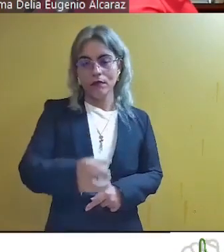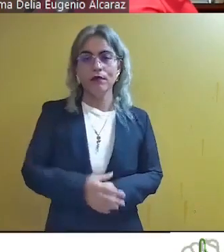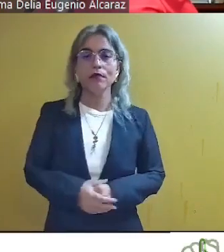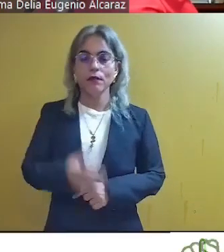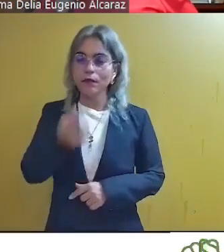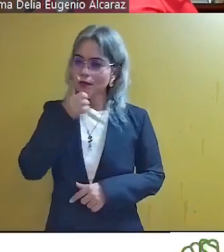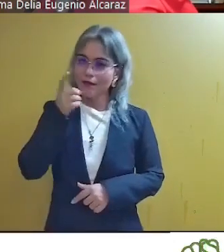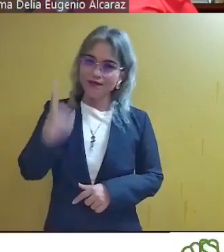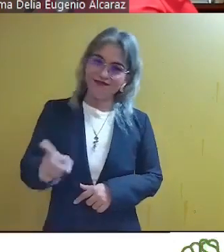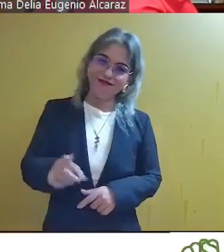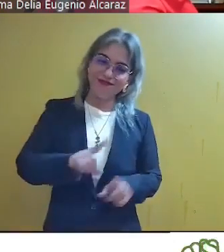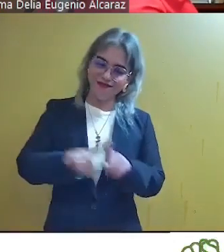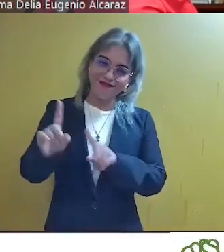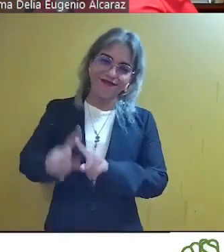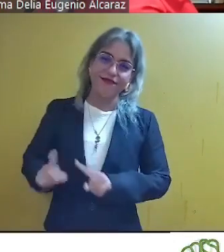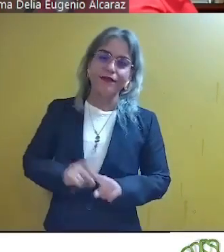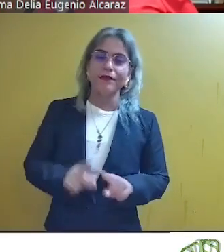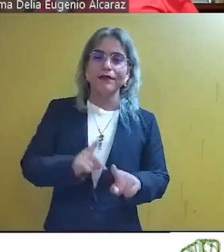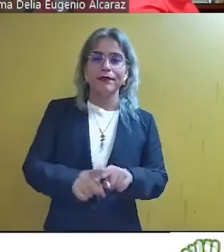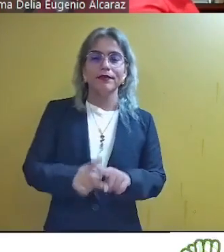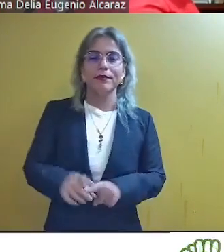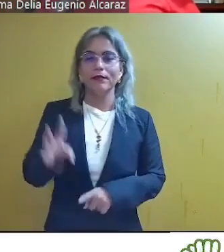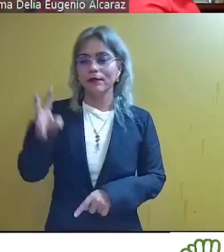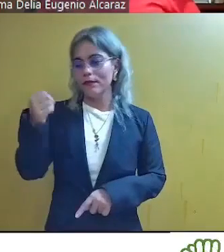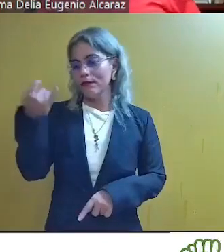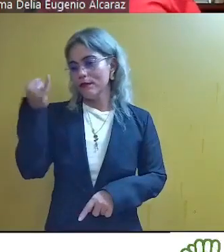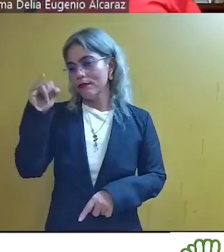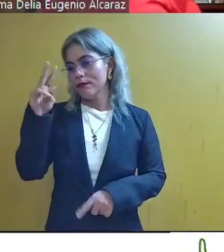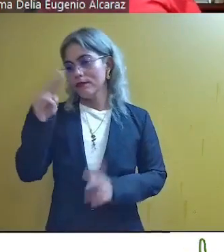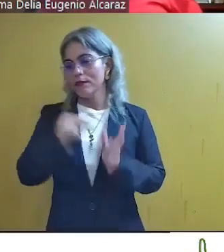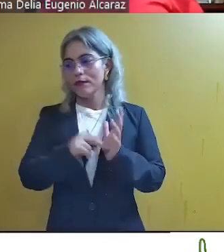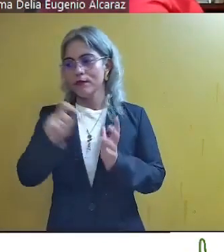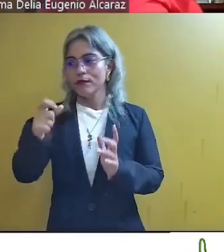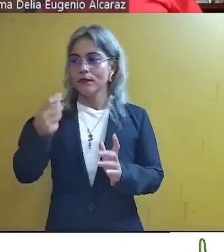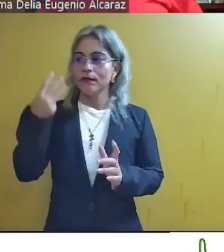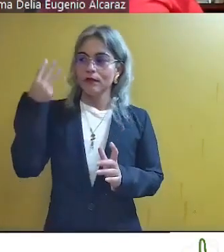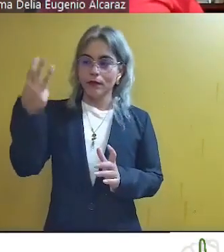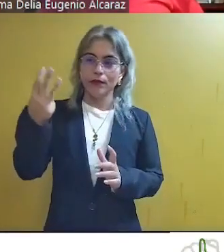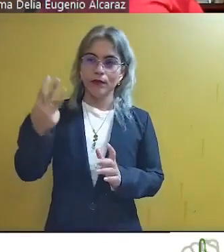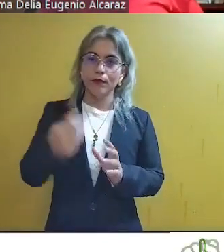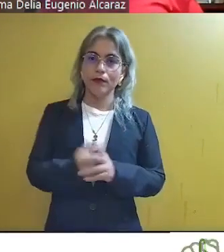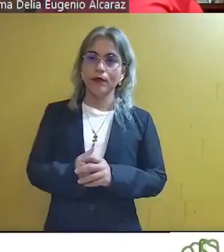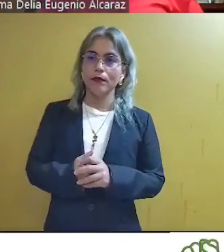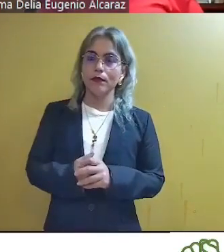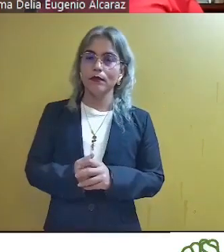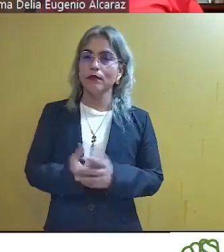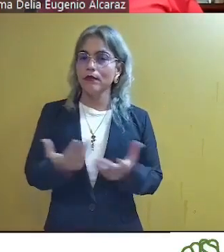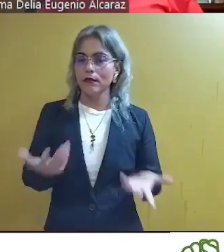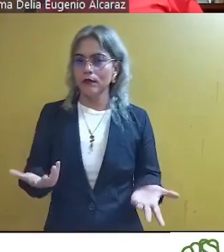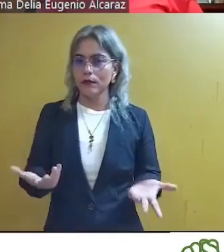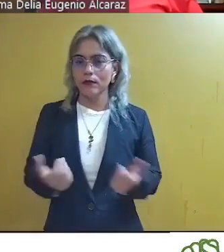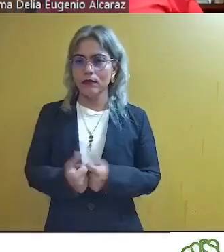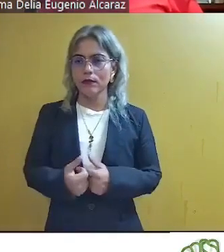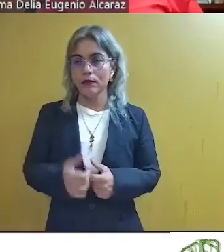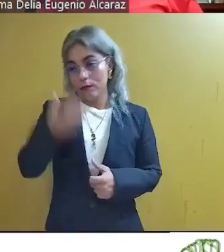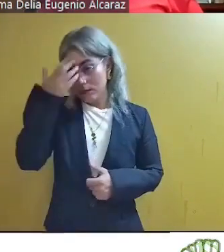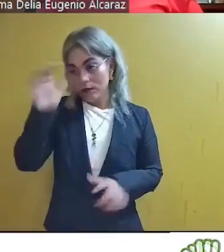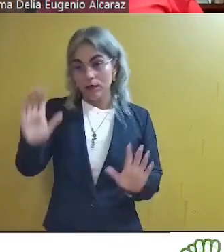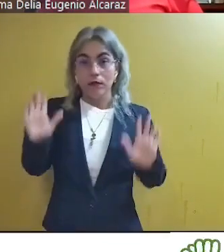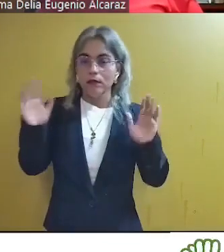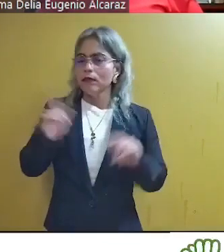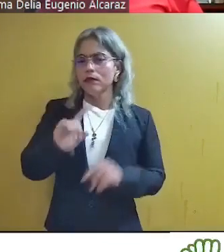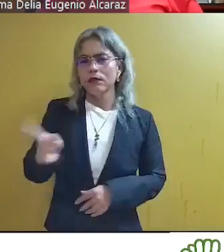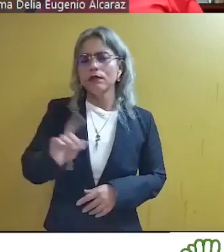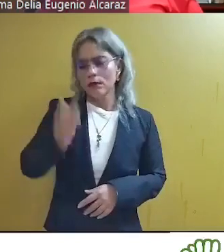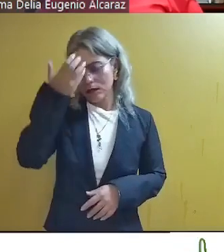dictado de la resolución primigenia, el 9 de junio de 2023, por lo que no sobrevino una causa o situación ajena al proceso que haya